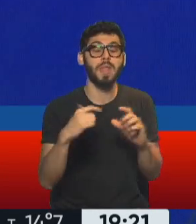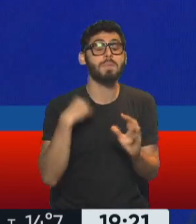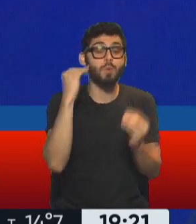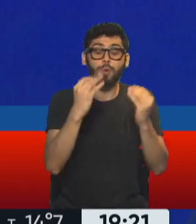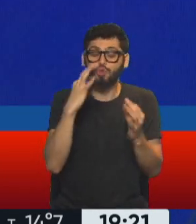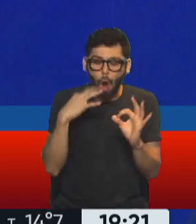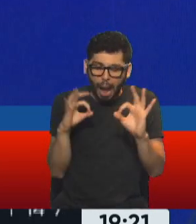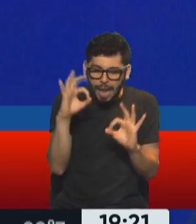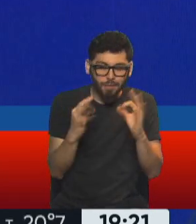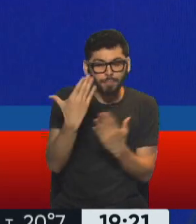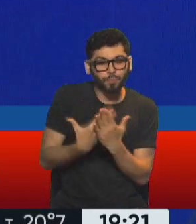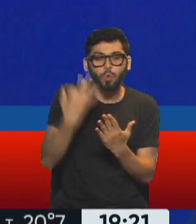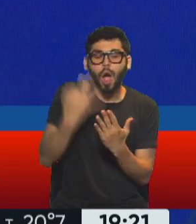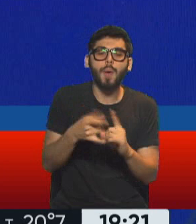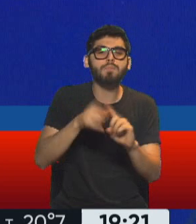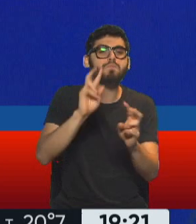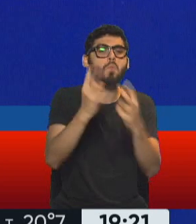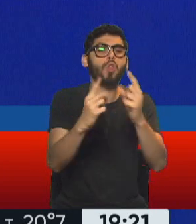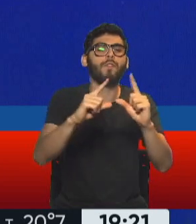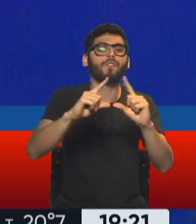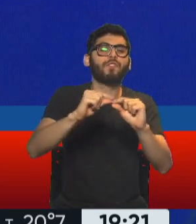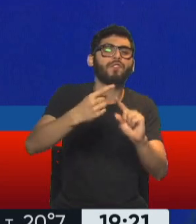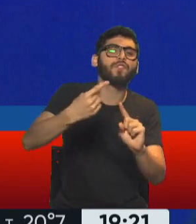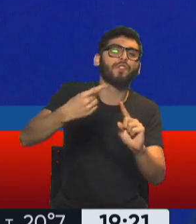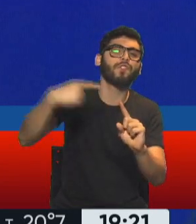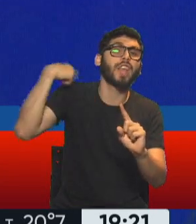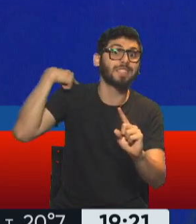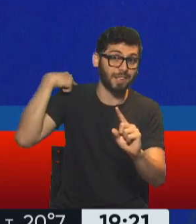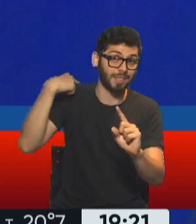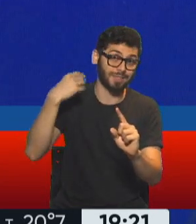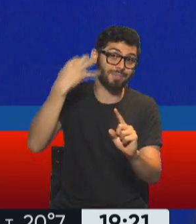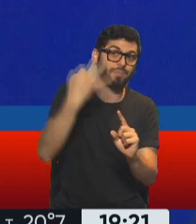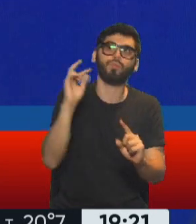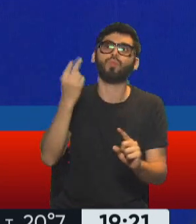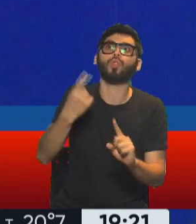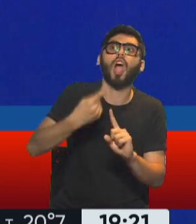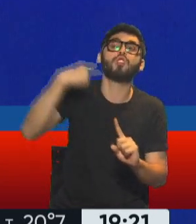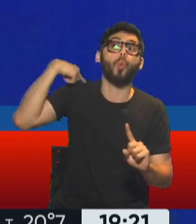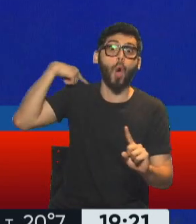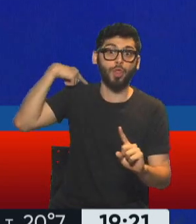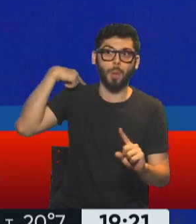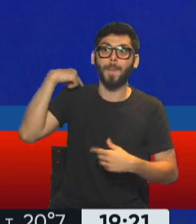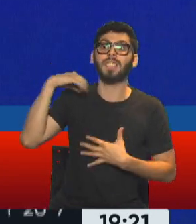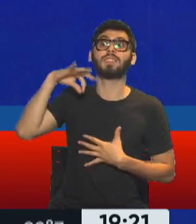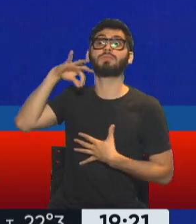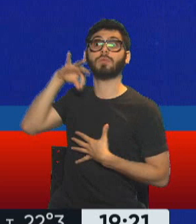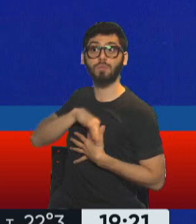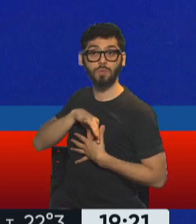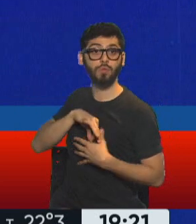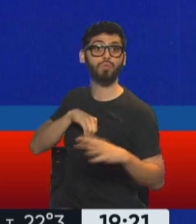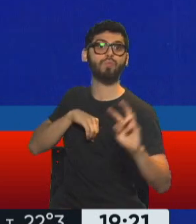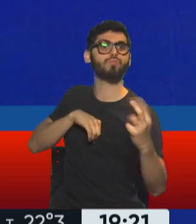de realmente la fecha real de fallecimiento de los pacientes con la fecha real de la infección de los